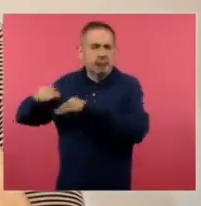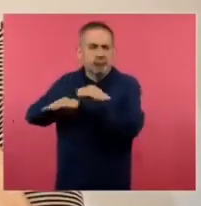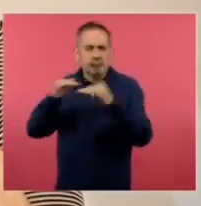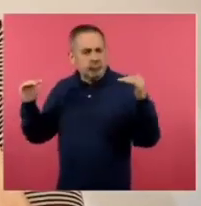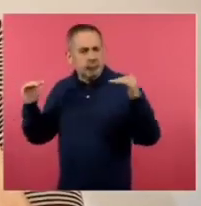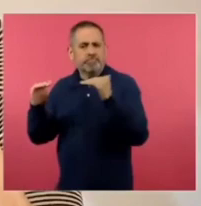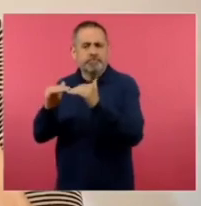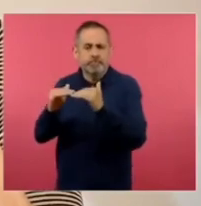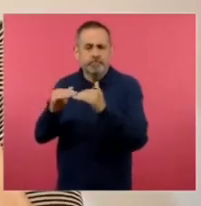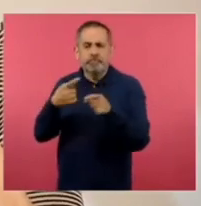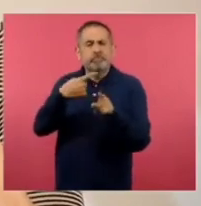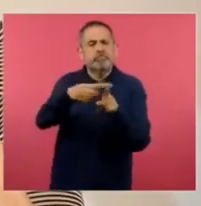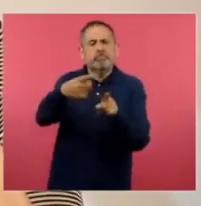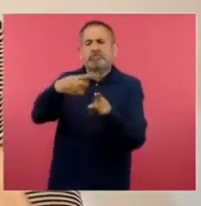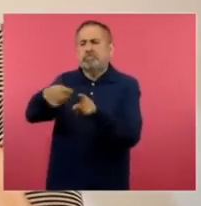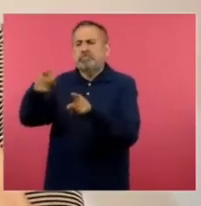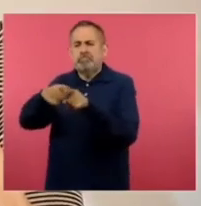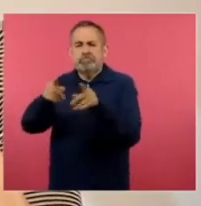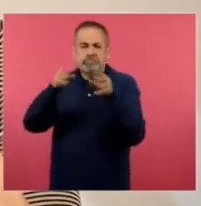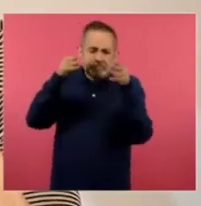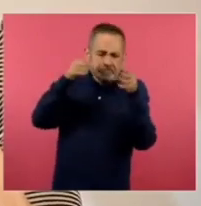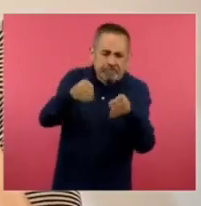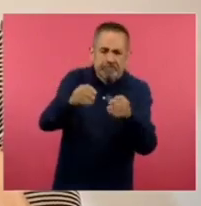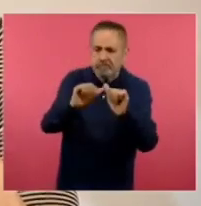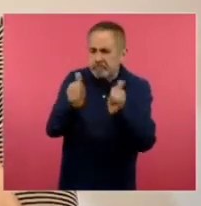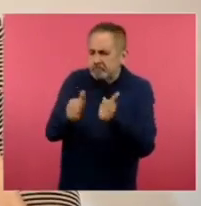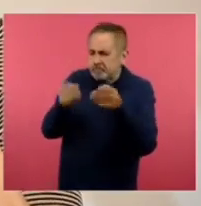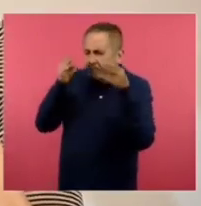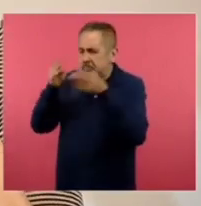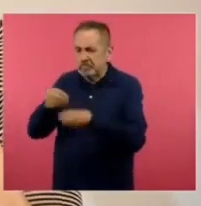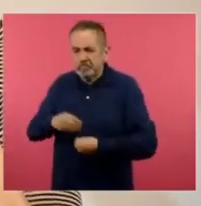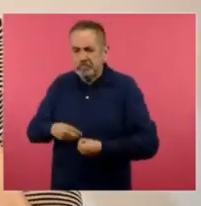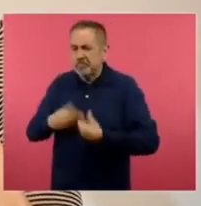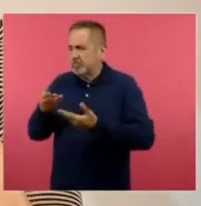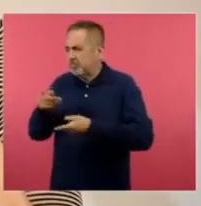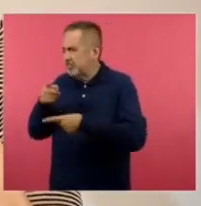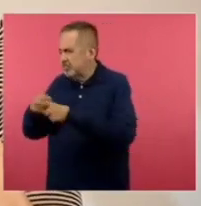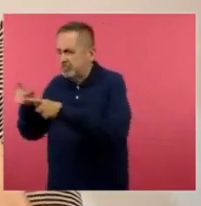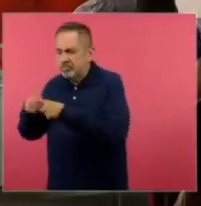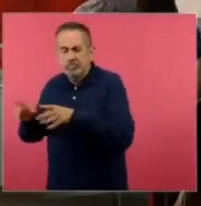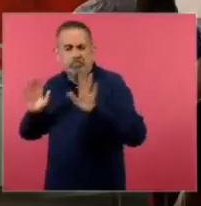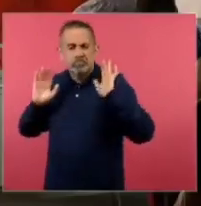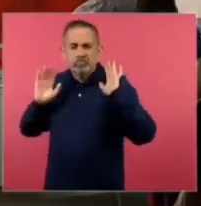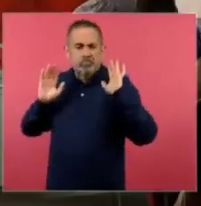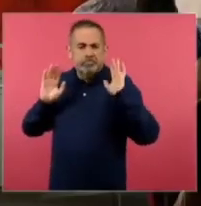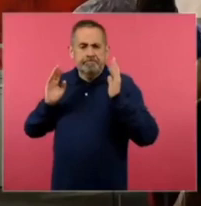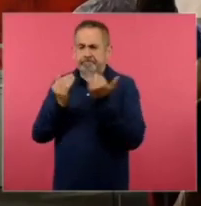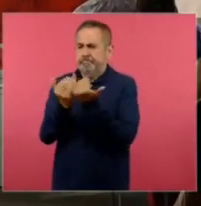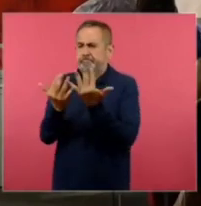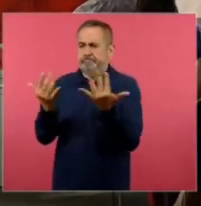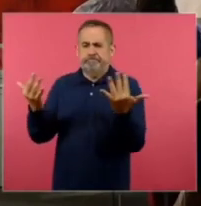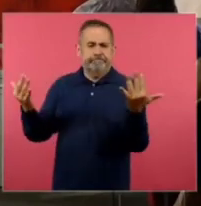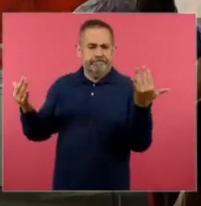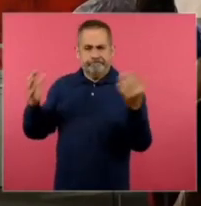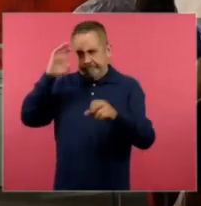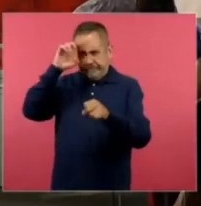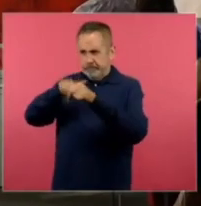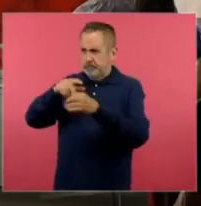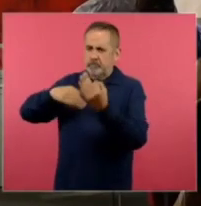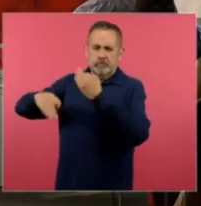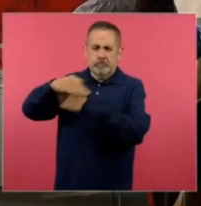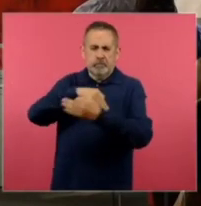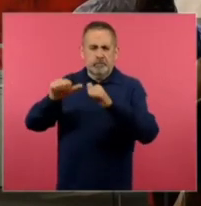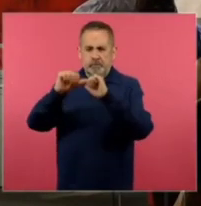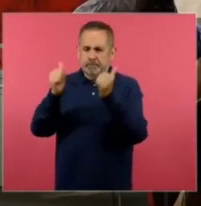corrientes, distintas formas de entender el arte, en este caso la poesía, pues por supuesto que responden a una visión pluralista de la cultura y del